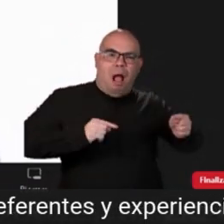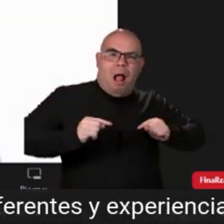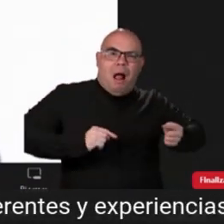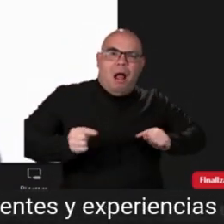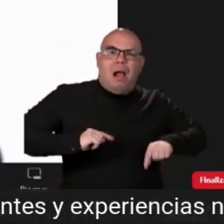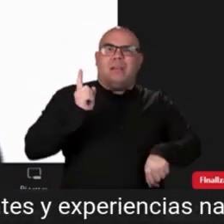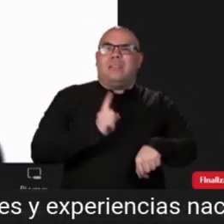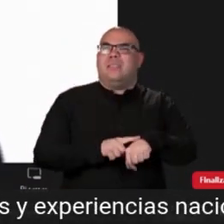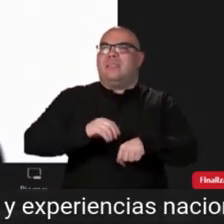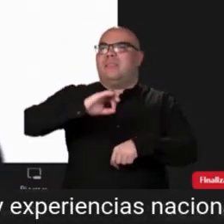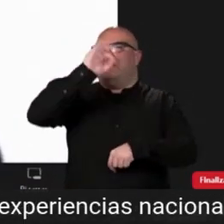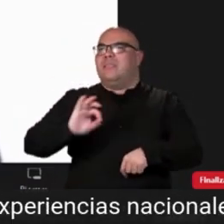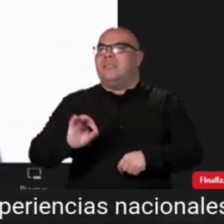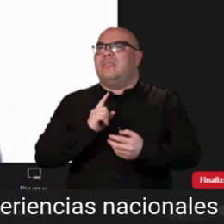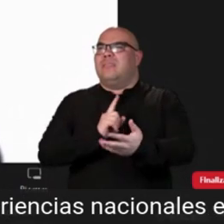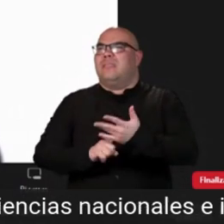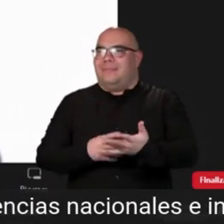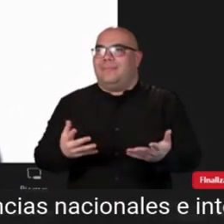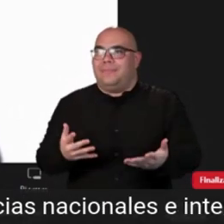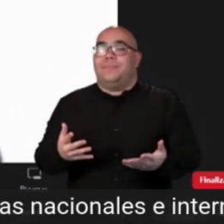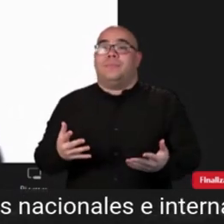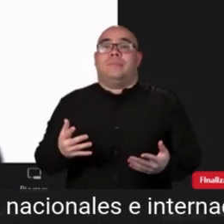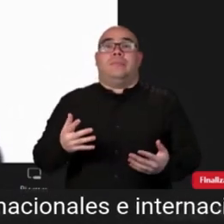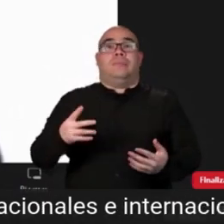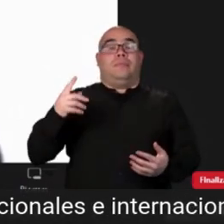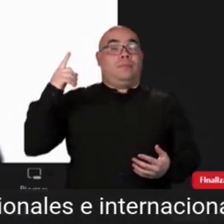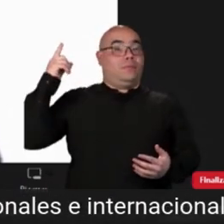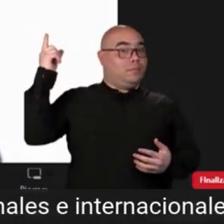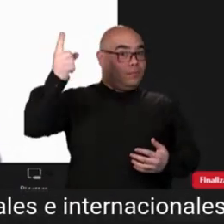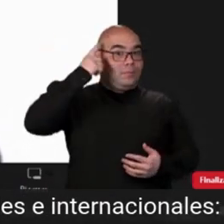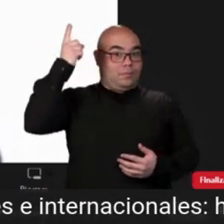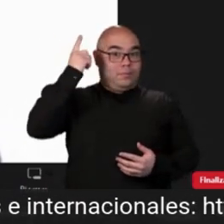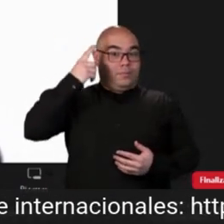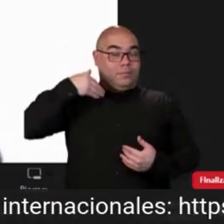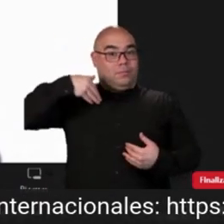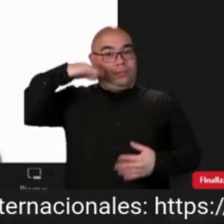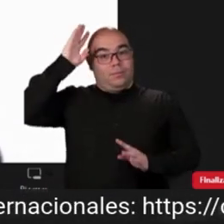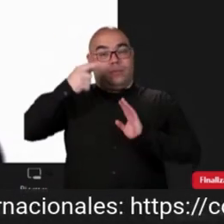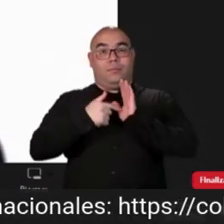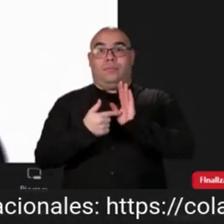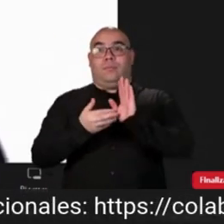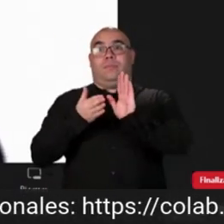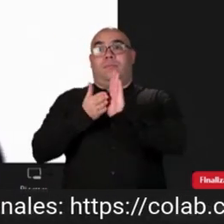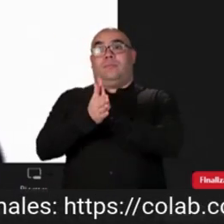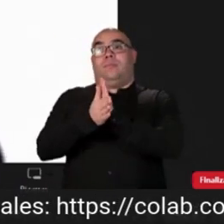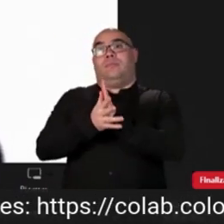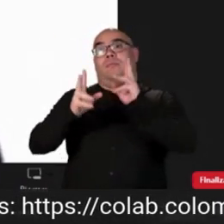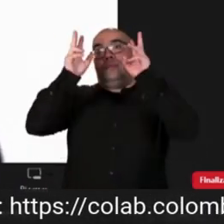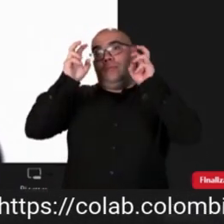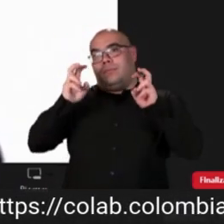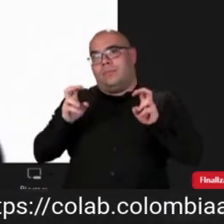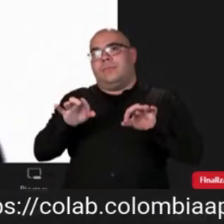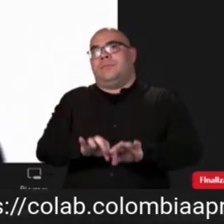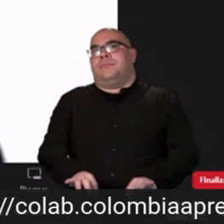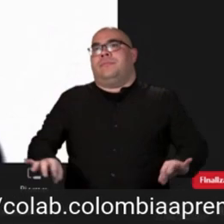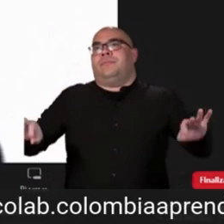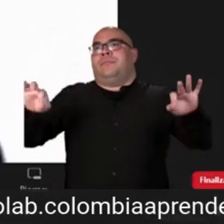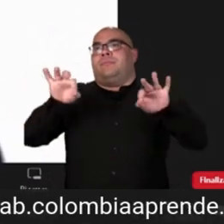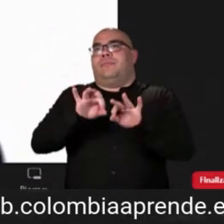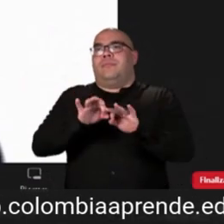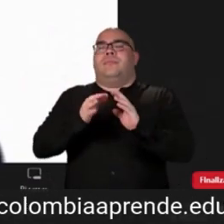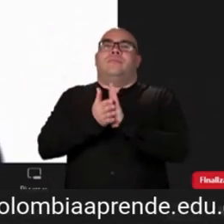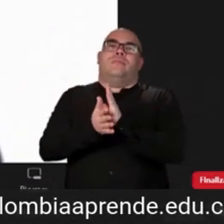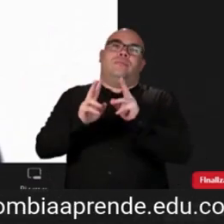¿no? Y creo que generalmente nos rebasan otros temas que son importantes